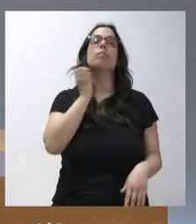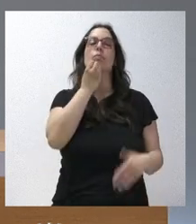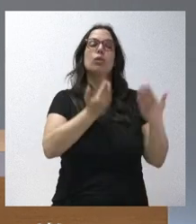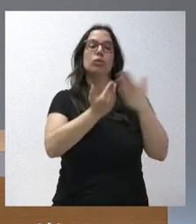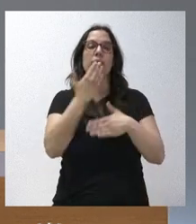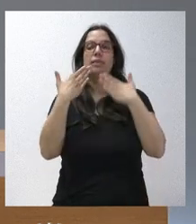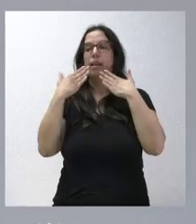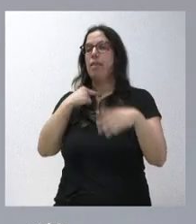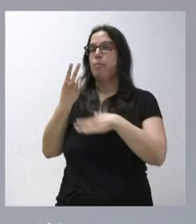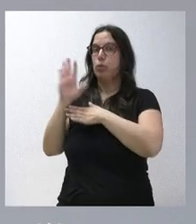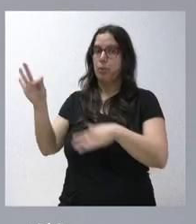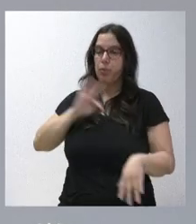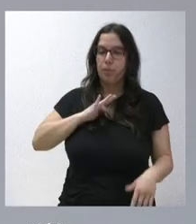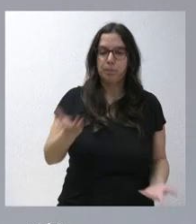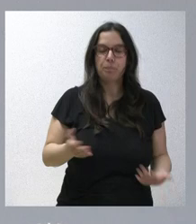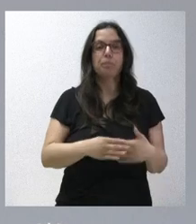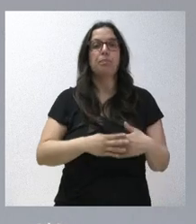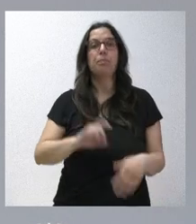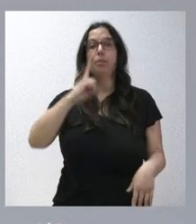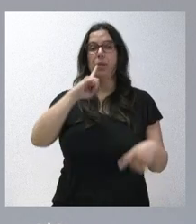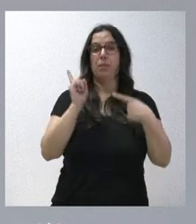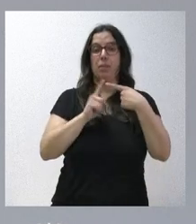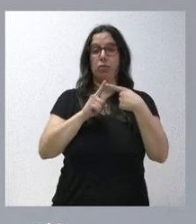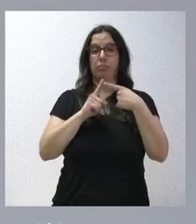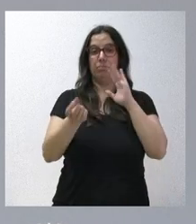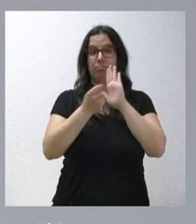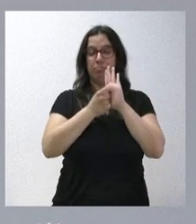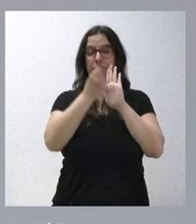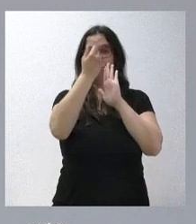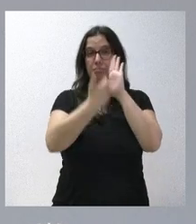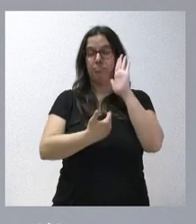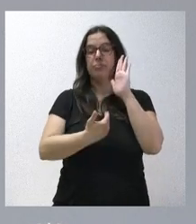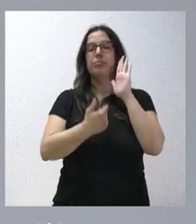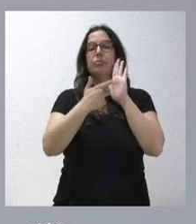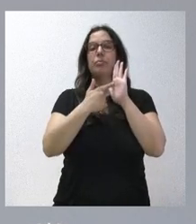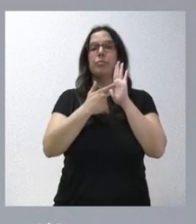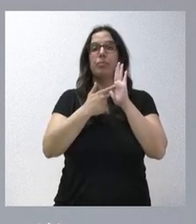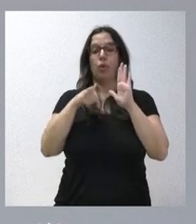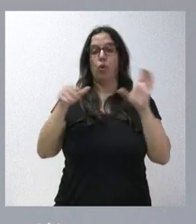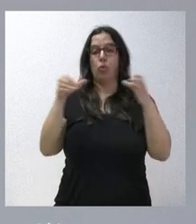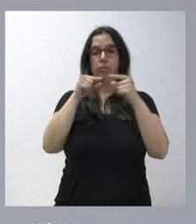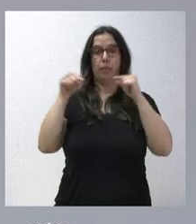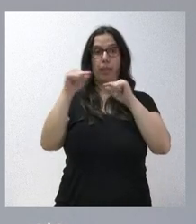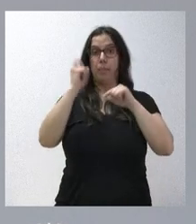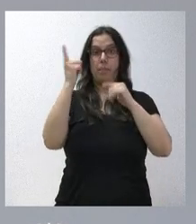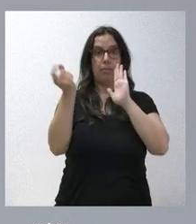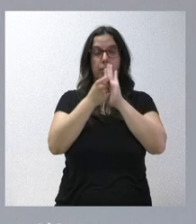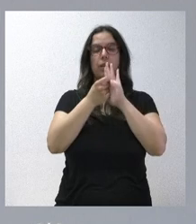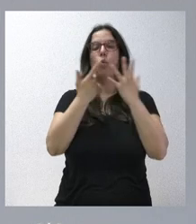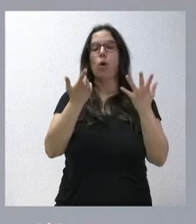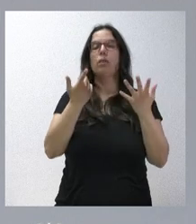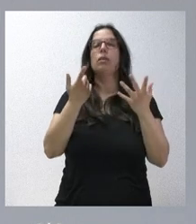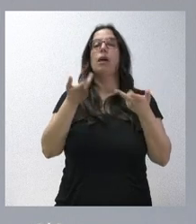portavoz el primer punto del orden del día de de la junta de gobierno de hoy del Consejo de gobierno ha sido